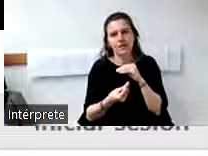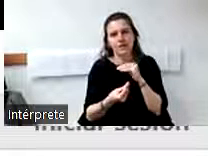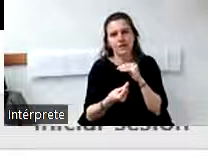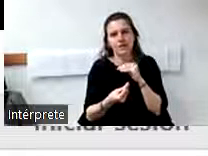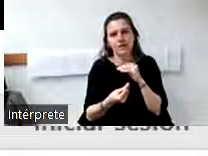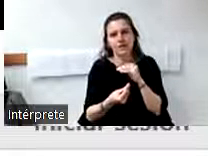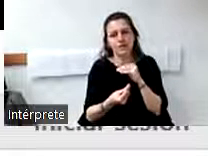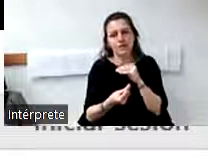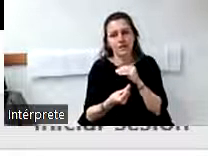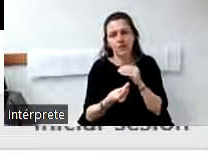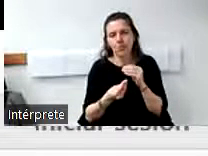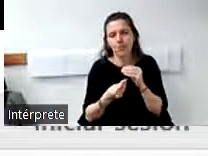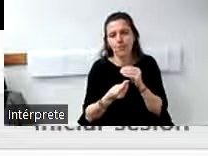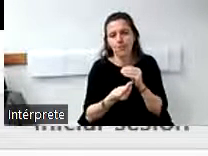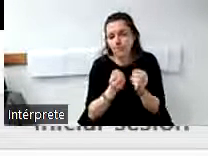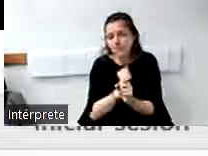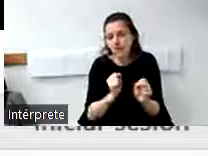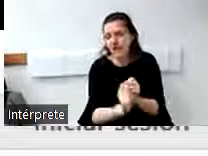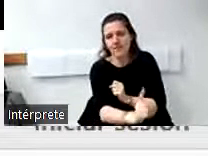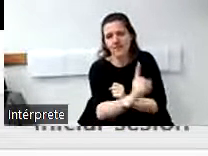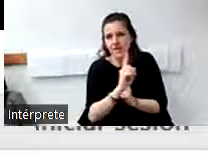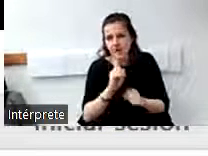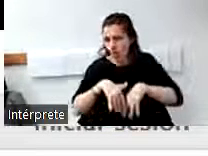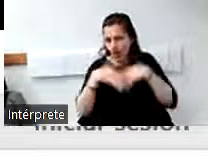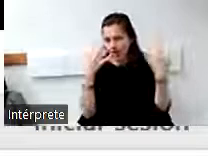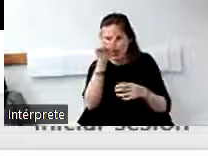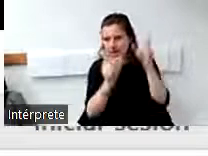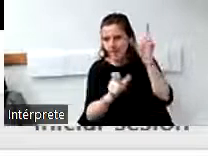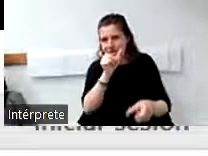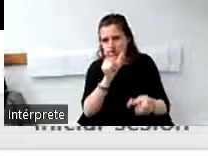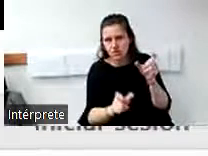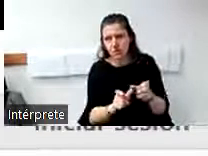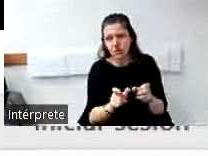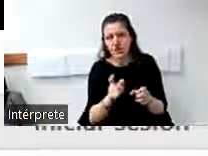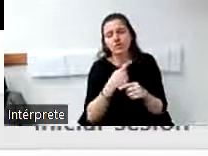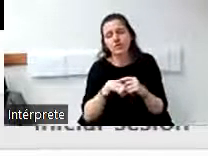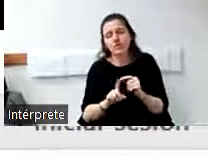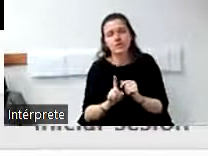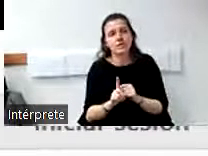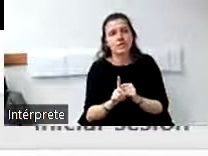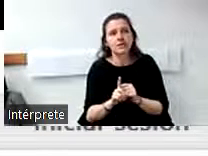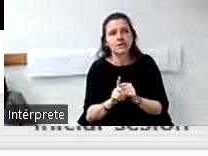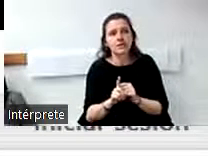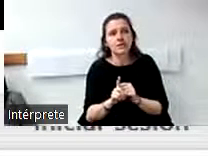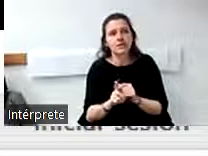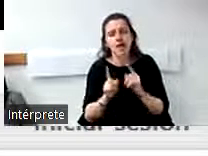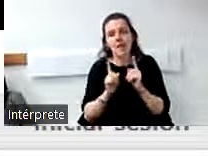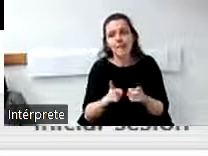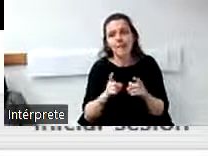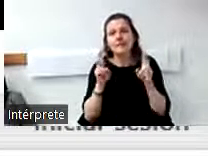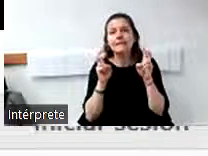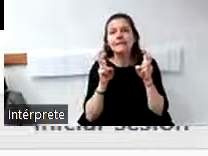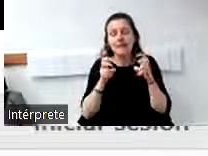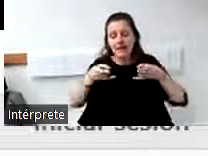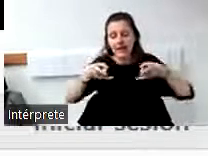las consultas, las sugerencias de las personas. Fíjense lo de las camillas, regulable la